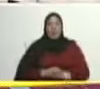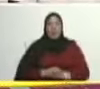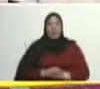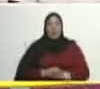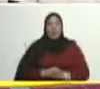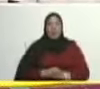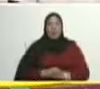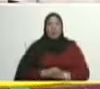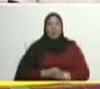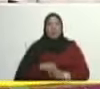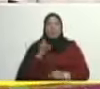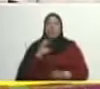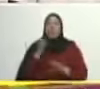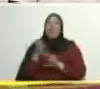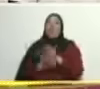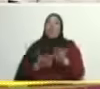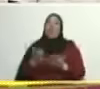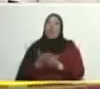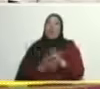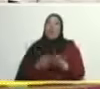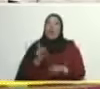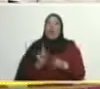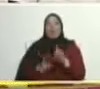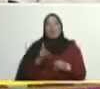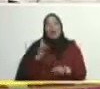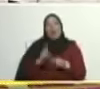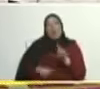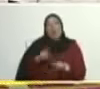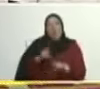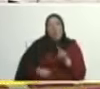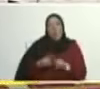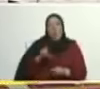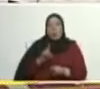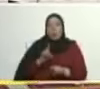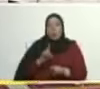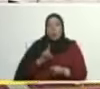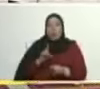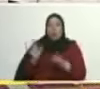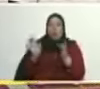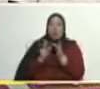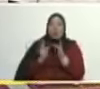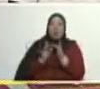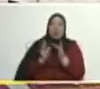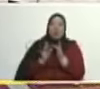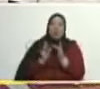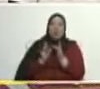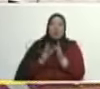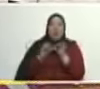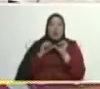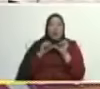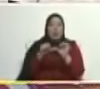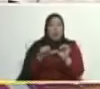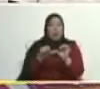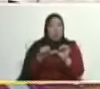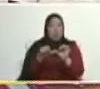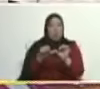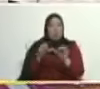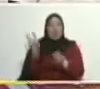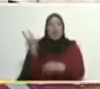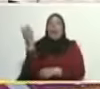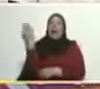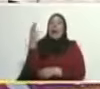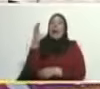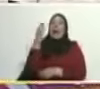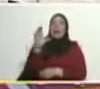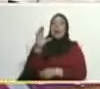Hay que resolver algunos temas logísticos para hacer la interconexión ya permanente.